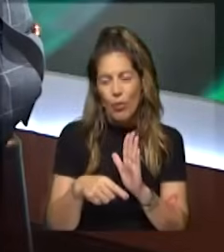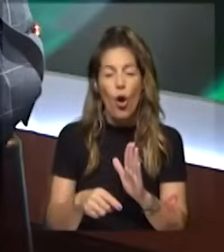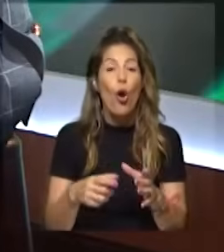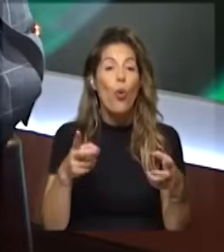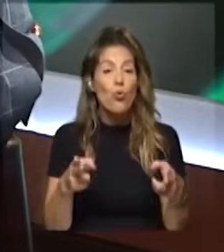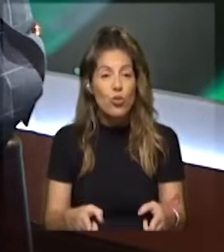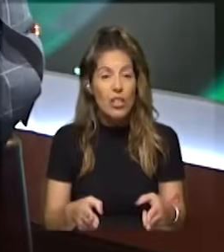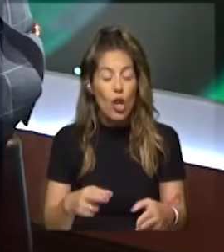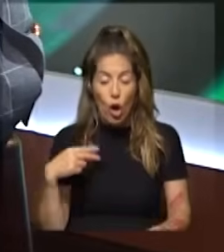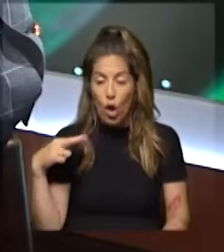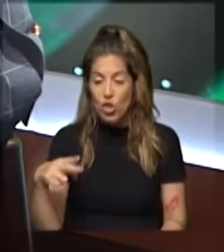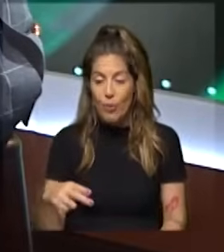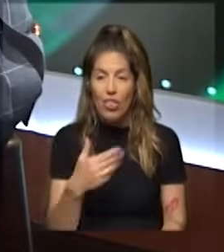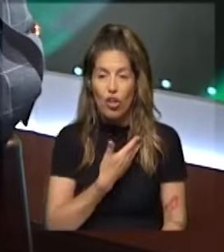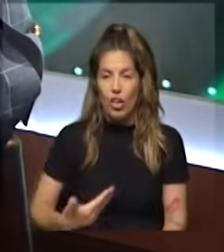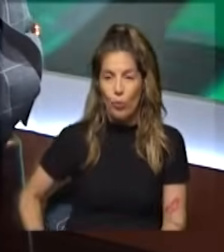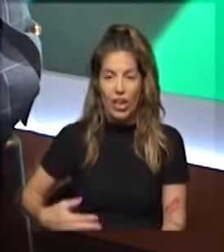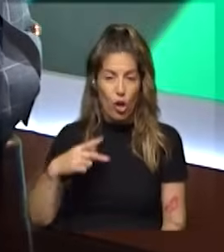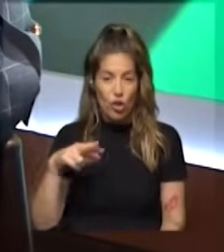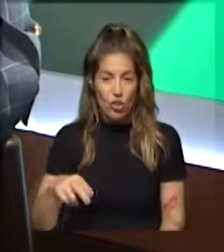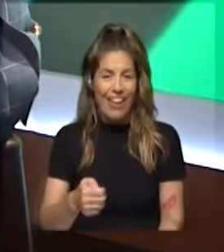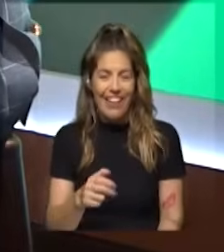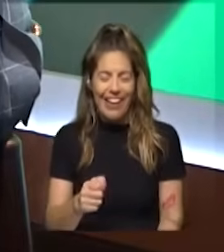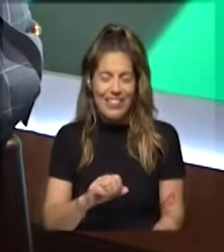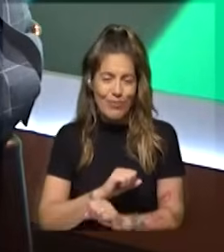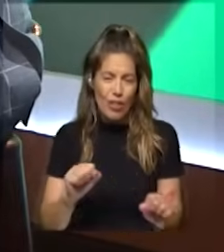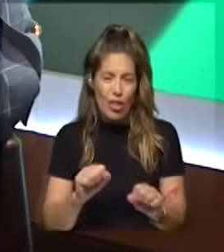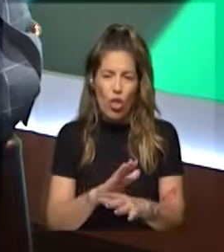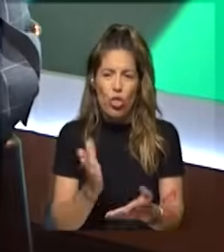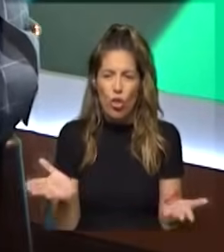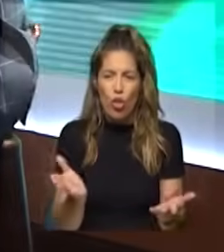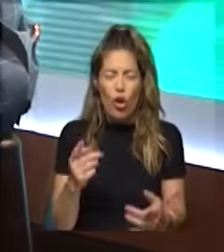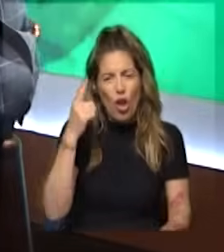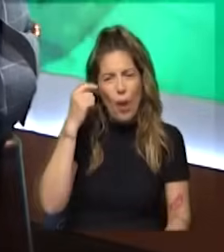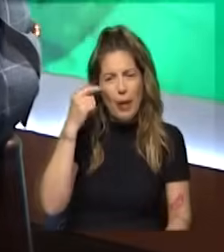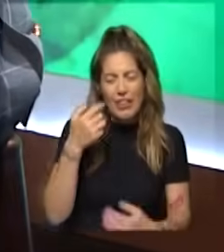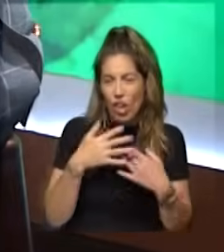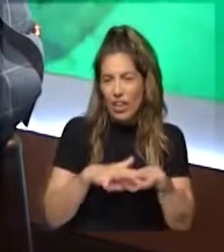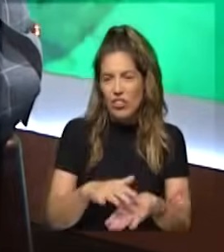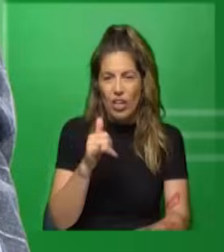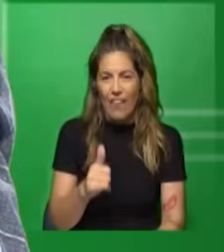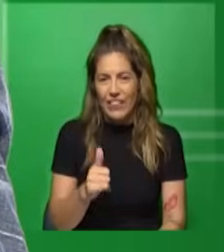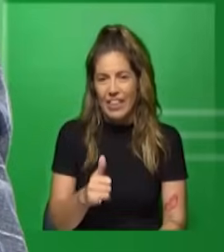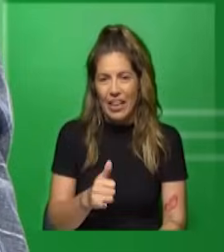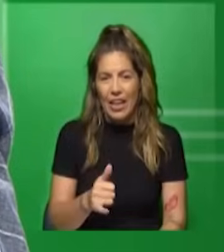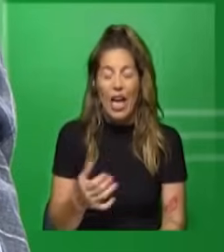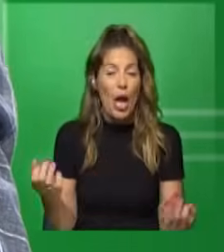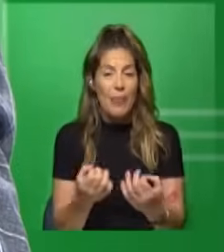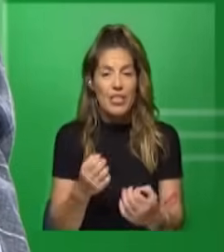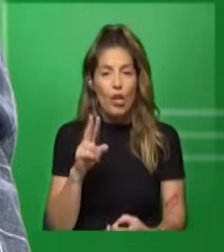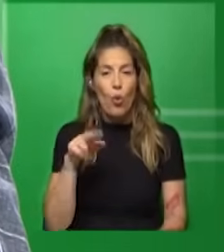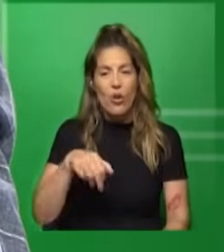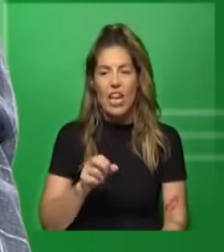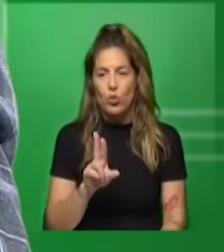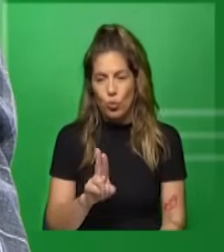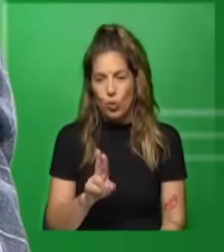ciclo conservador, de gobiernos conservadores, que casi dinamitaron todos los experimentos de integración que teníamos, particularmente la UNASUR, para